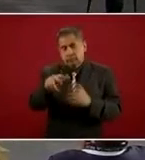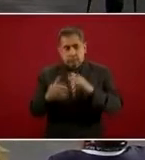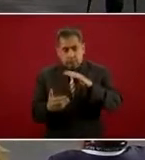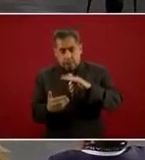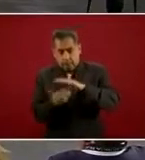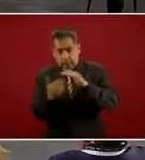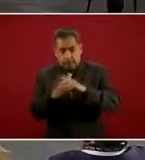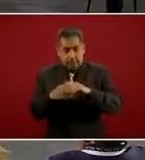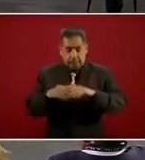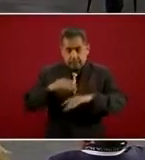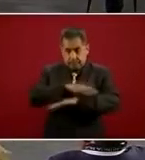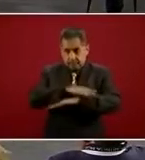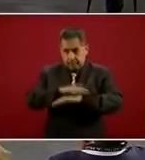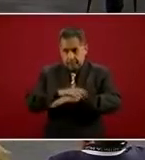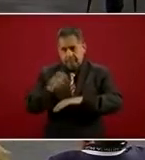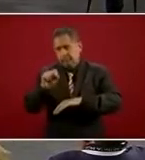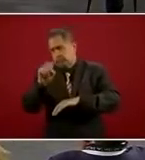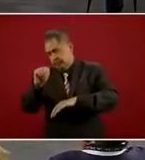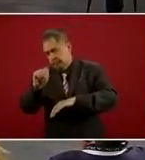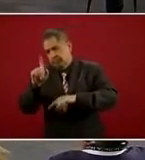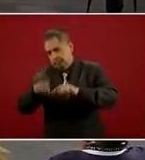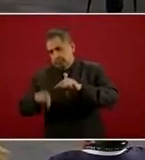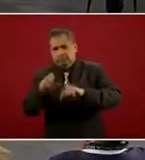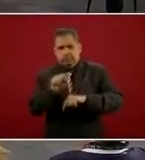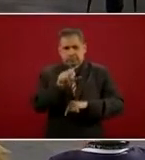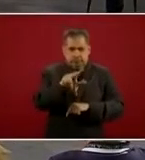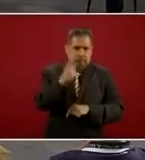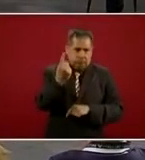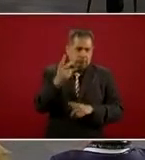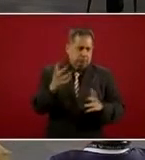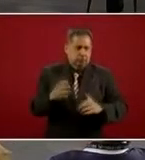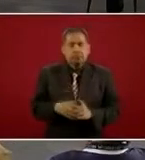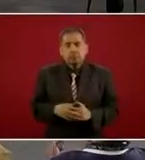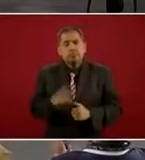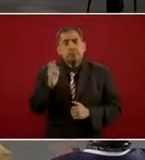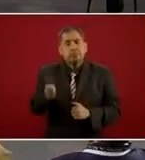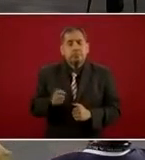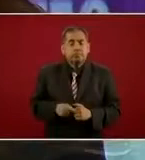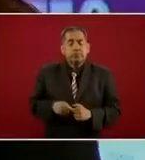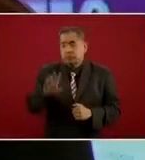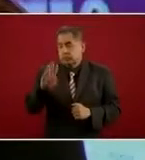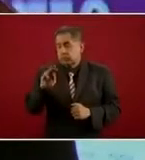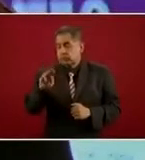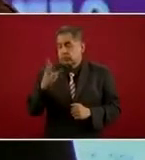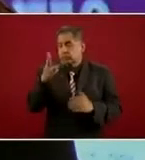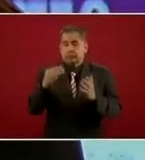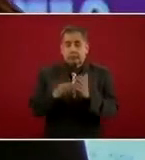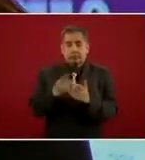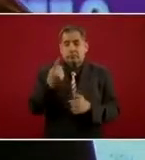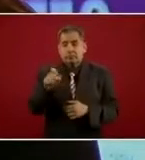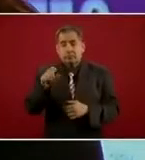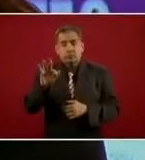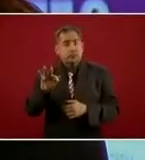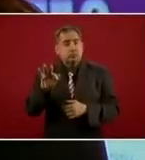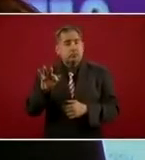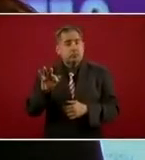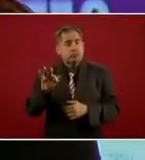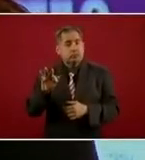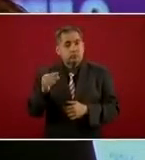se montaron eliminando esta última que les comenté tenemos que 93 mil 142